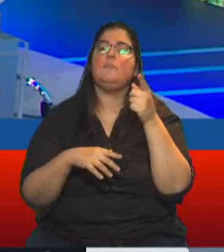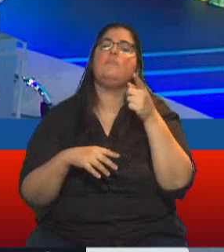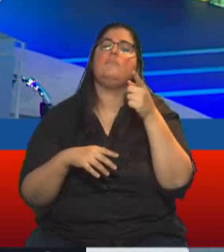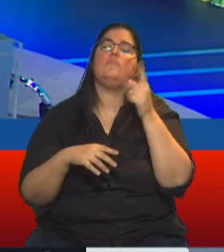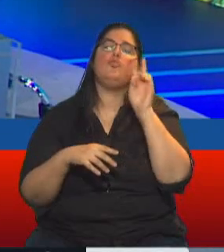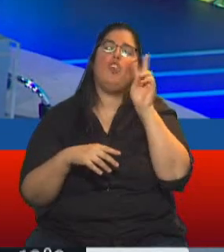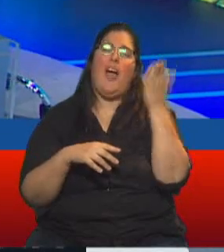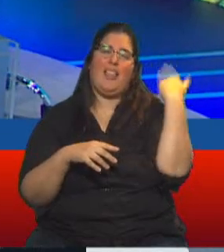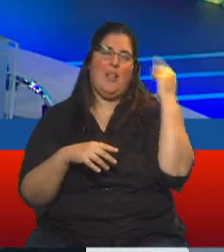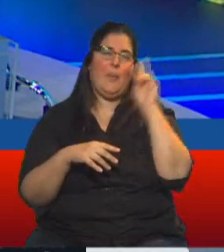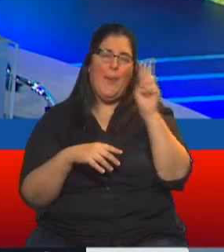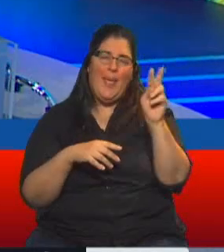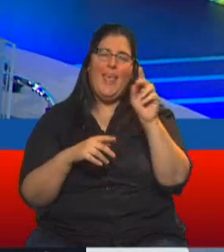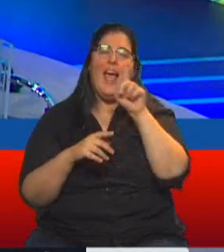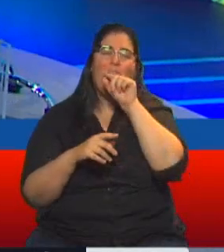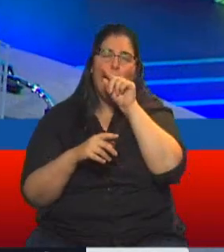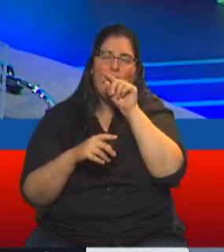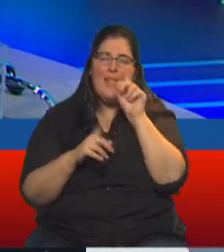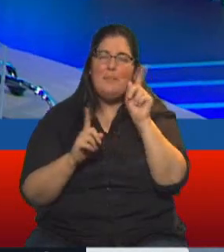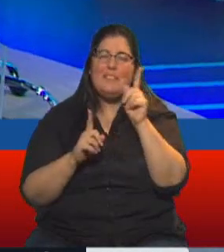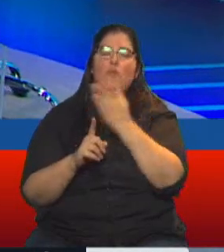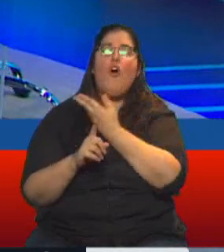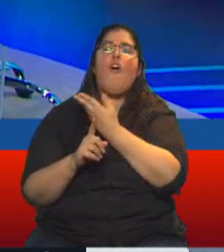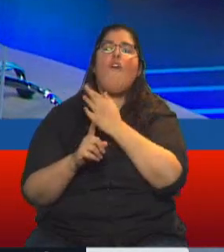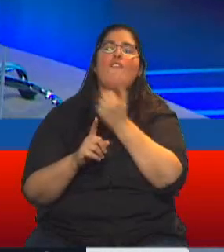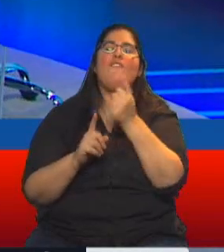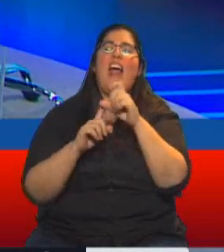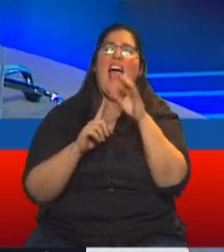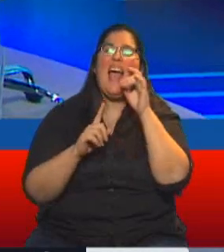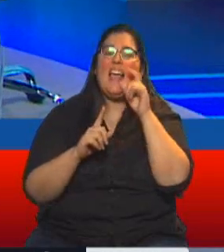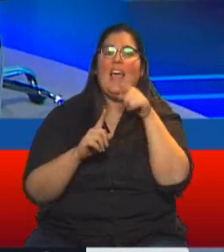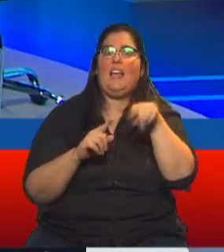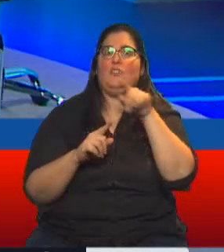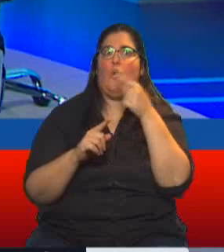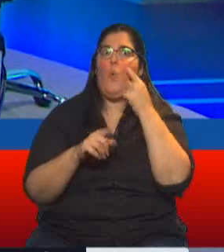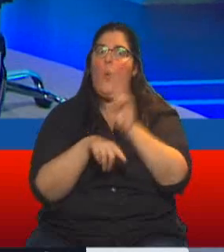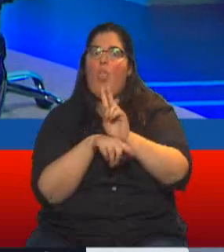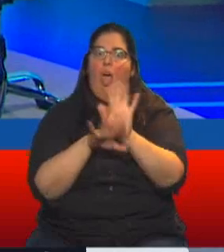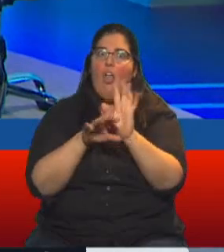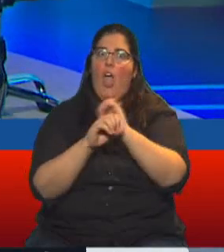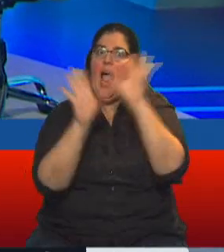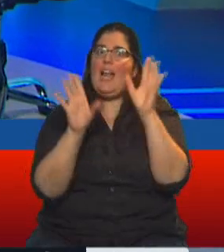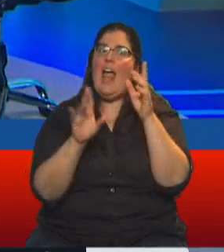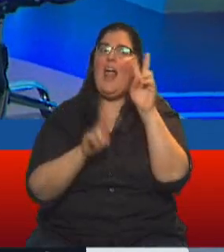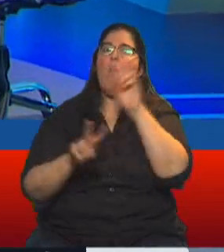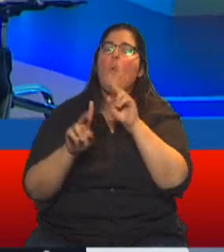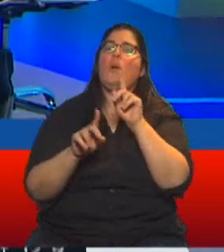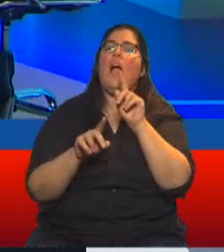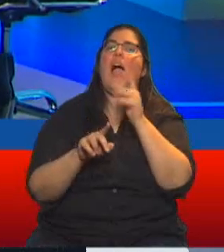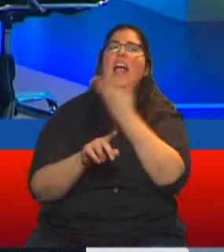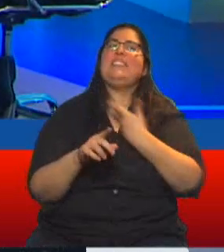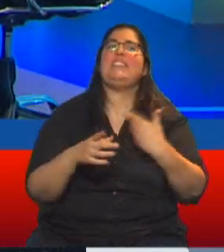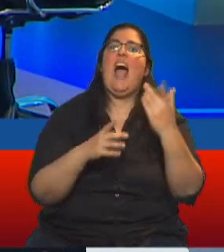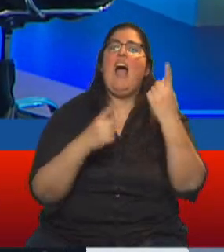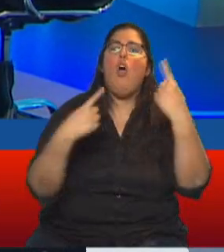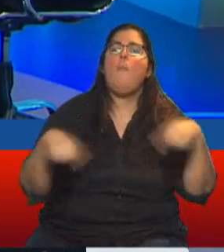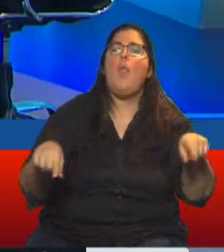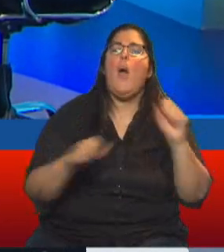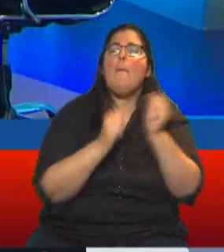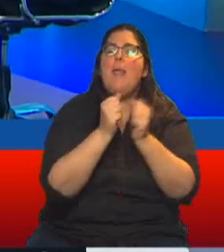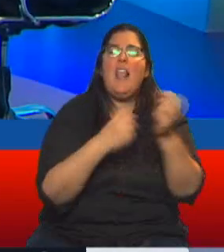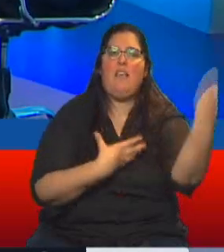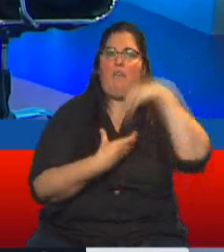redes de Pedro Franque, el cuidado que tienen de aclarar que no van por las estatizaciones, están buscando obviamente